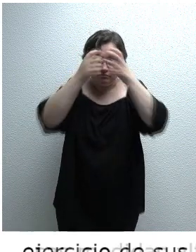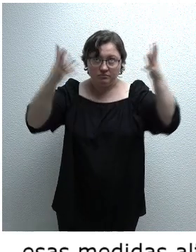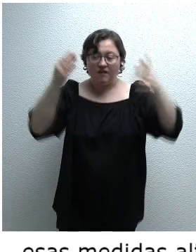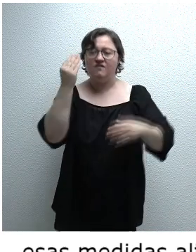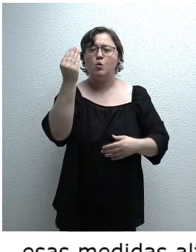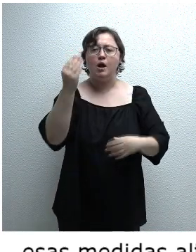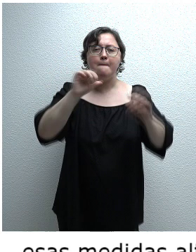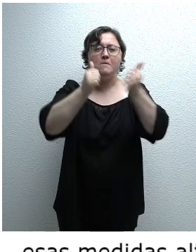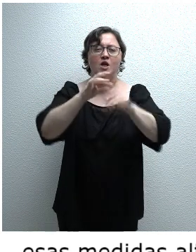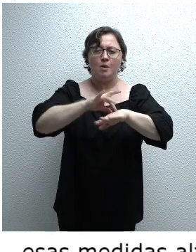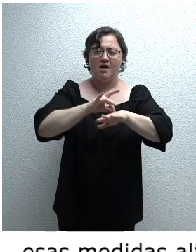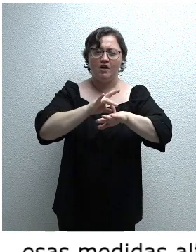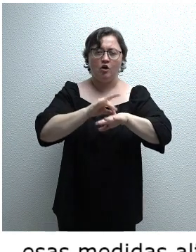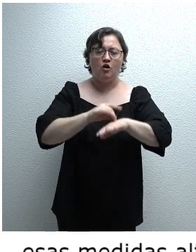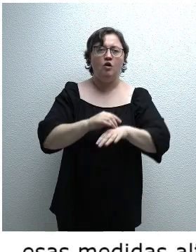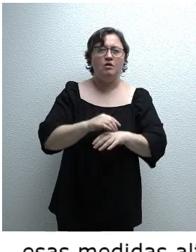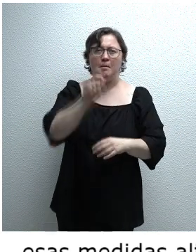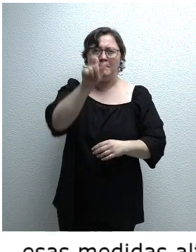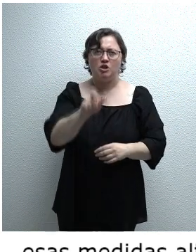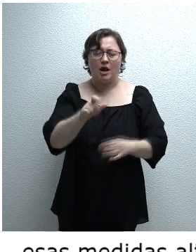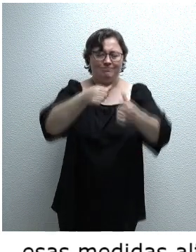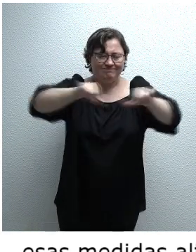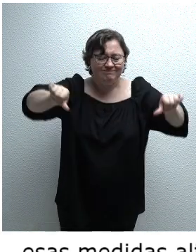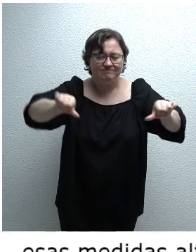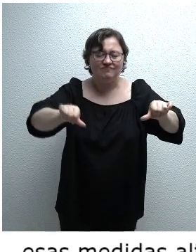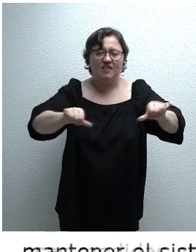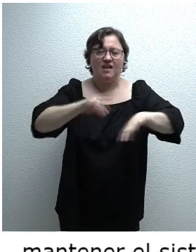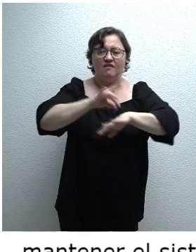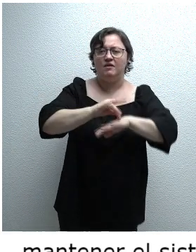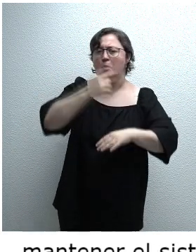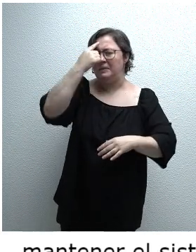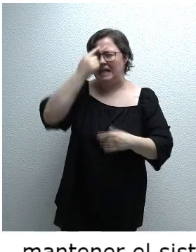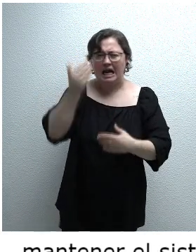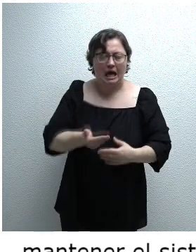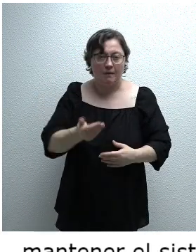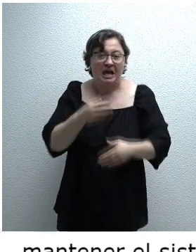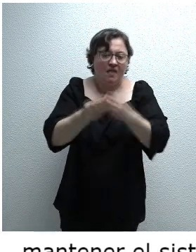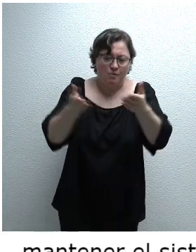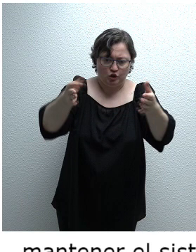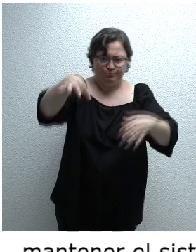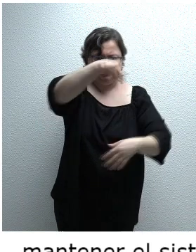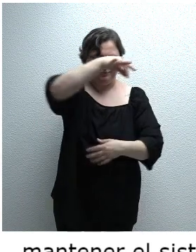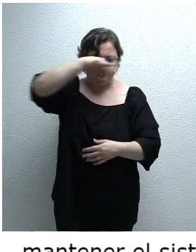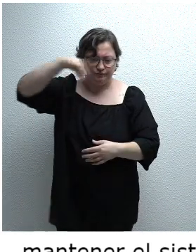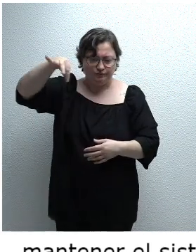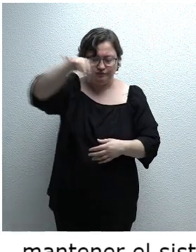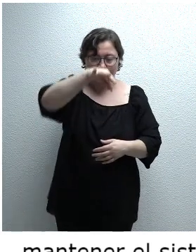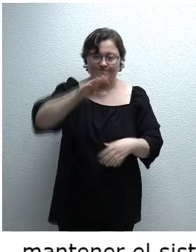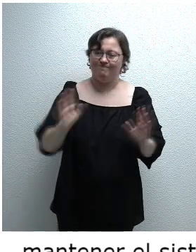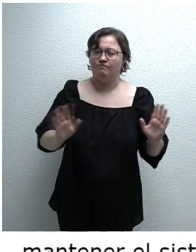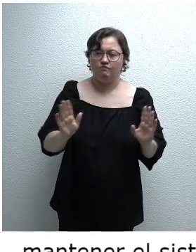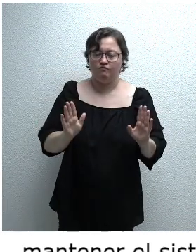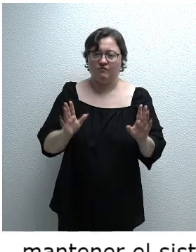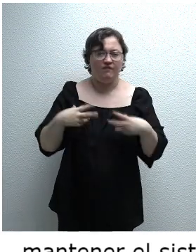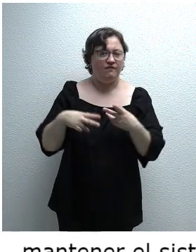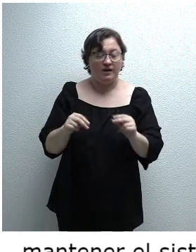figura del modelo médico de enfermo mental grave, ¿no? ¿Qué vamos a hacer con ellos? Entonces, para nosotros